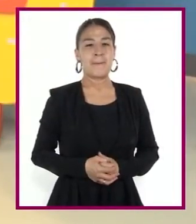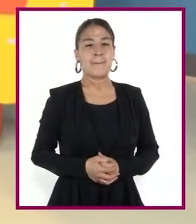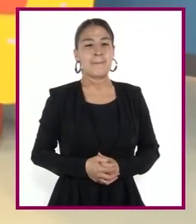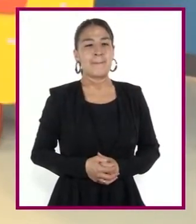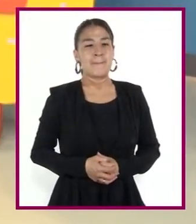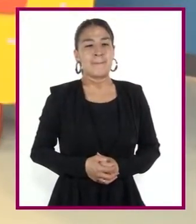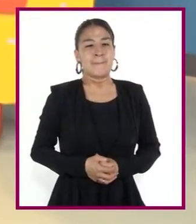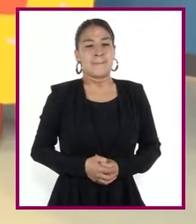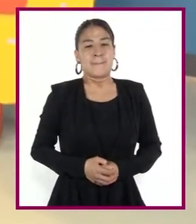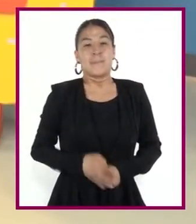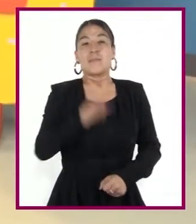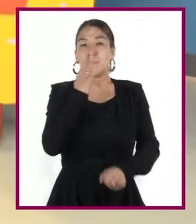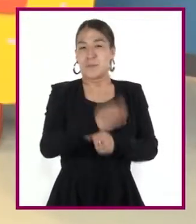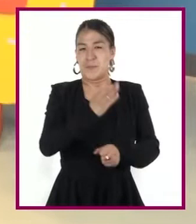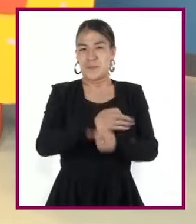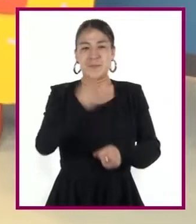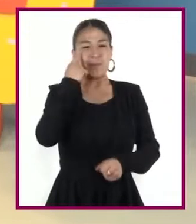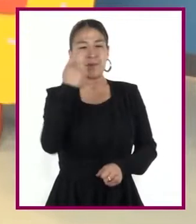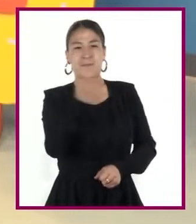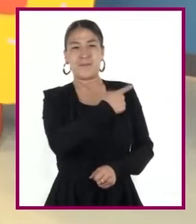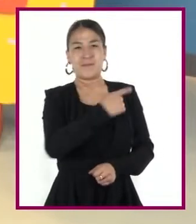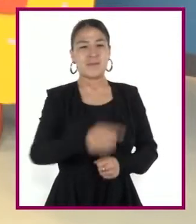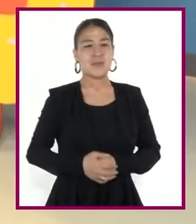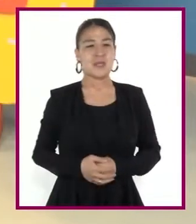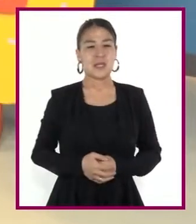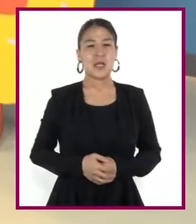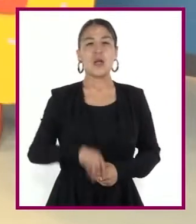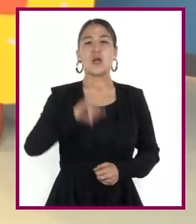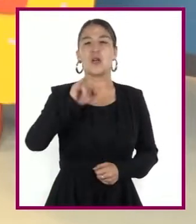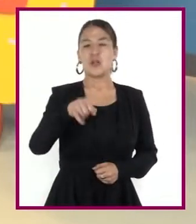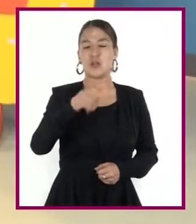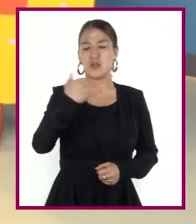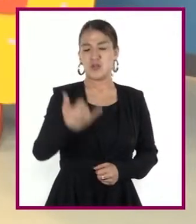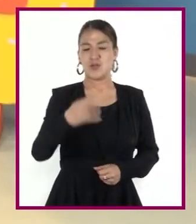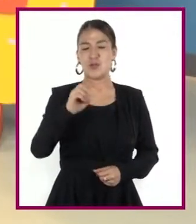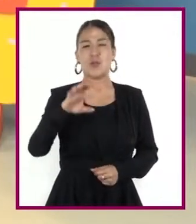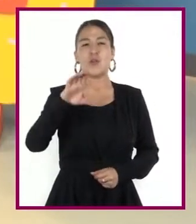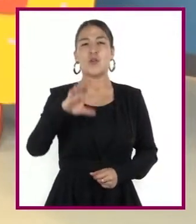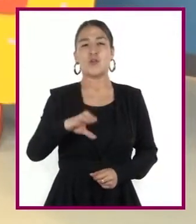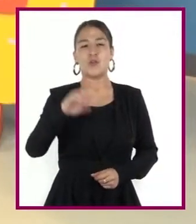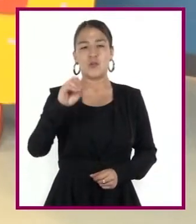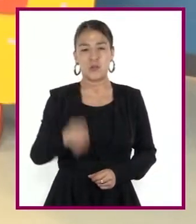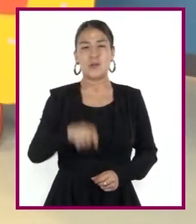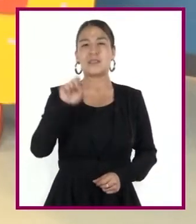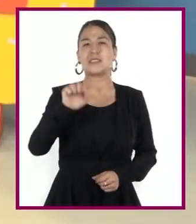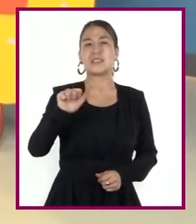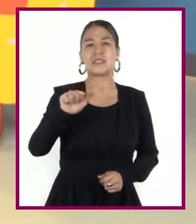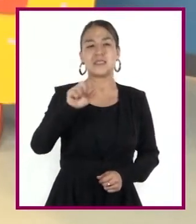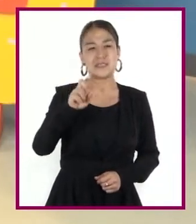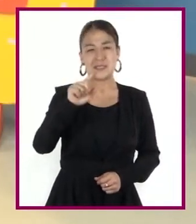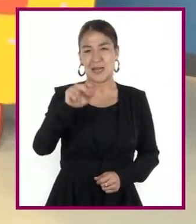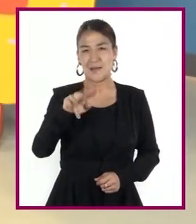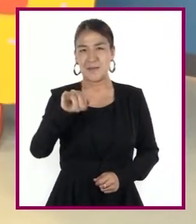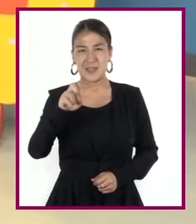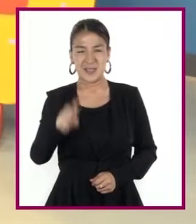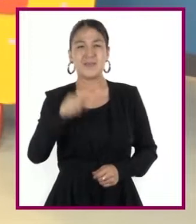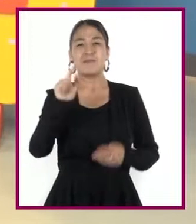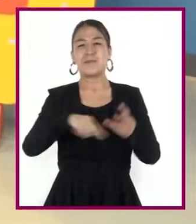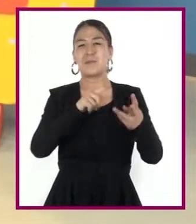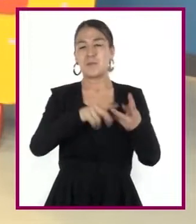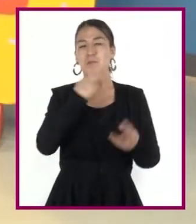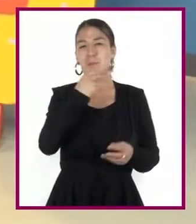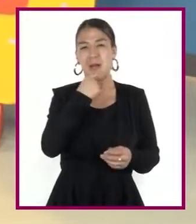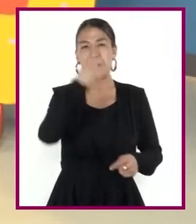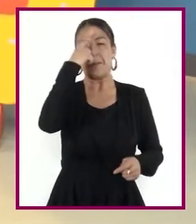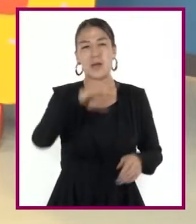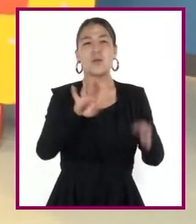Al respecto, escuchemos a Yoko, David y Sasil, quienes nos comparten la relevancia de la consideración de la cultura